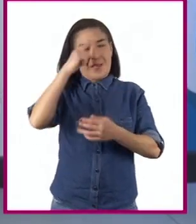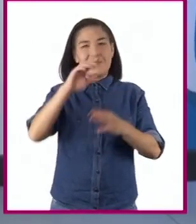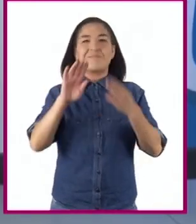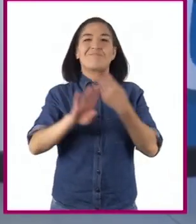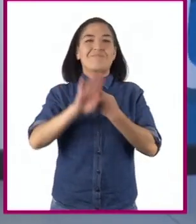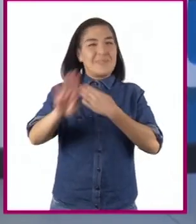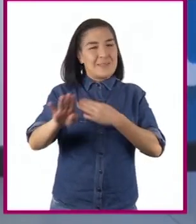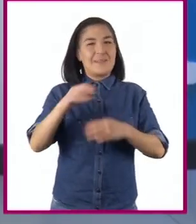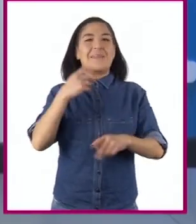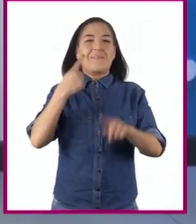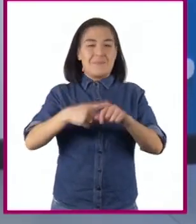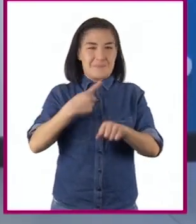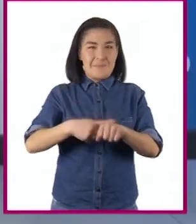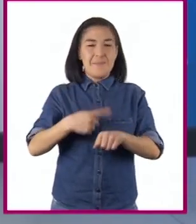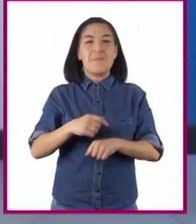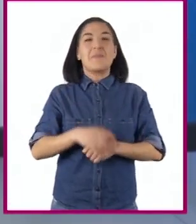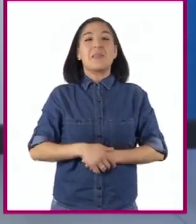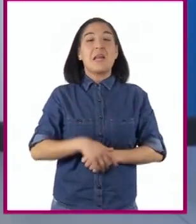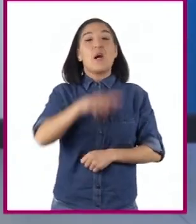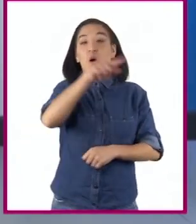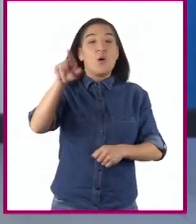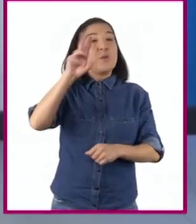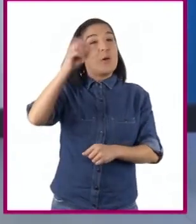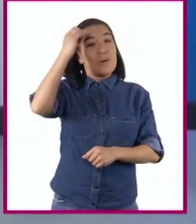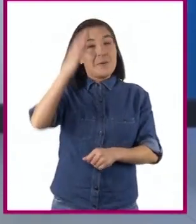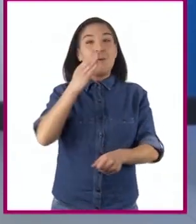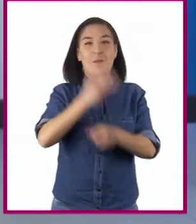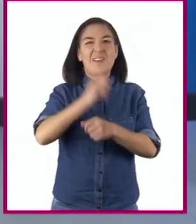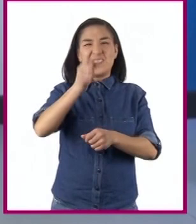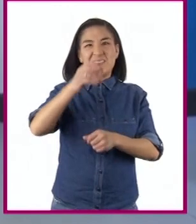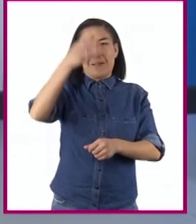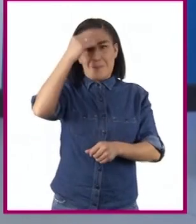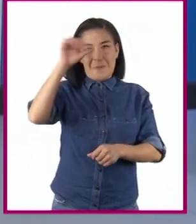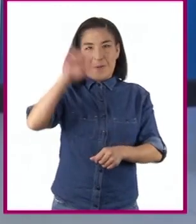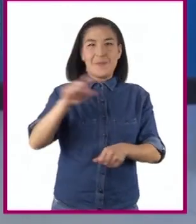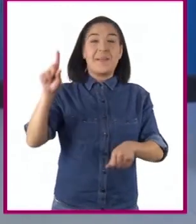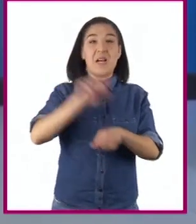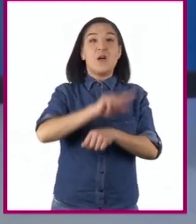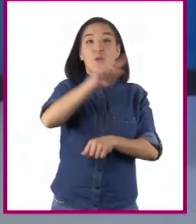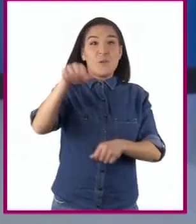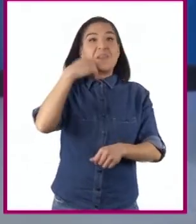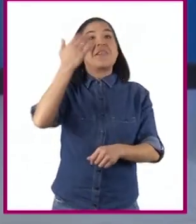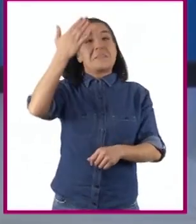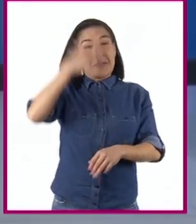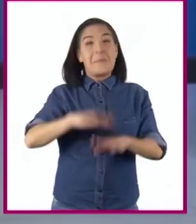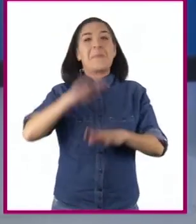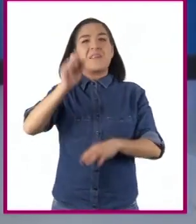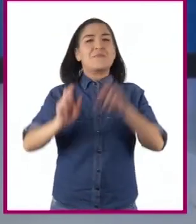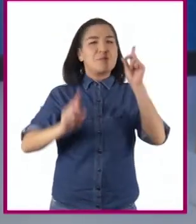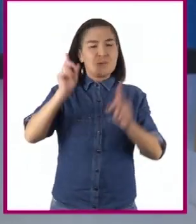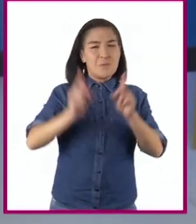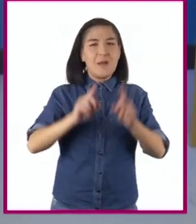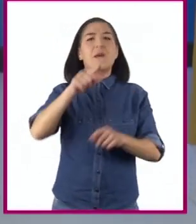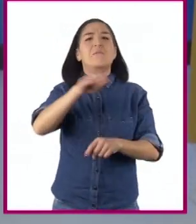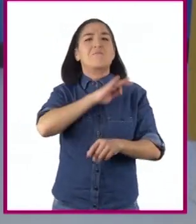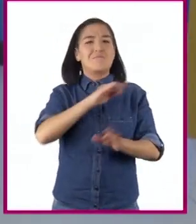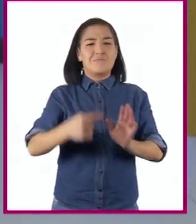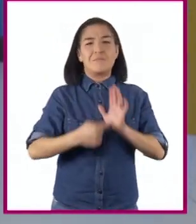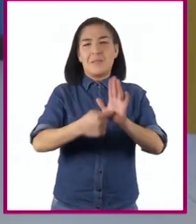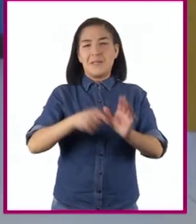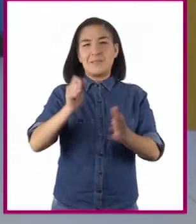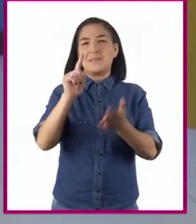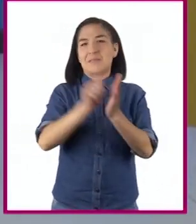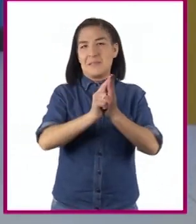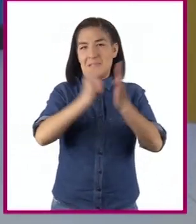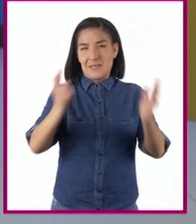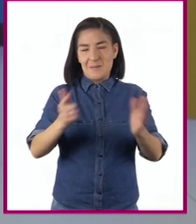compartir lo que han aprendido el día de hoy. Y que si quieren saber más o resolver algunas dudas que les surgieron, pueden consultar su libro de texto